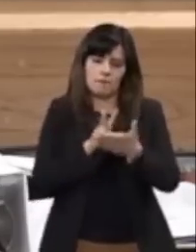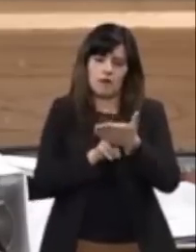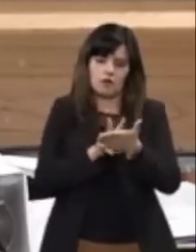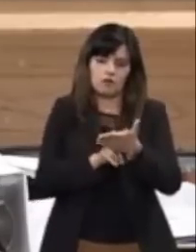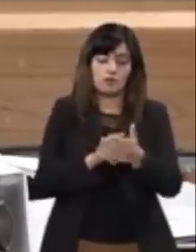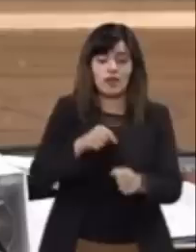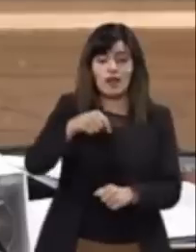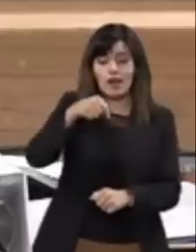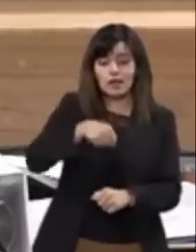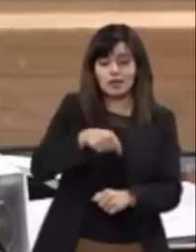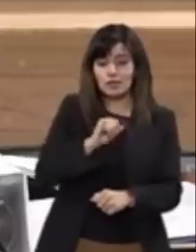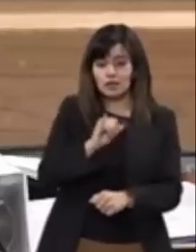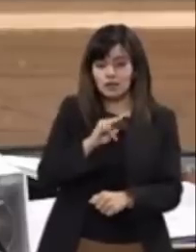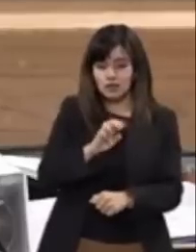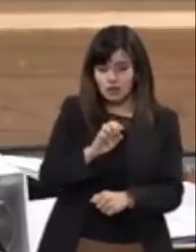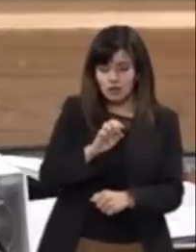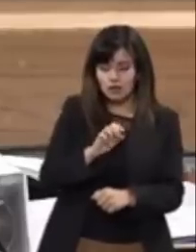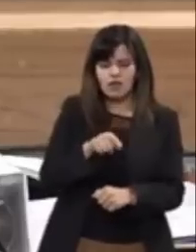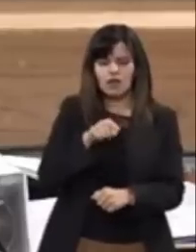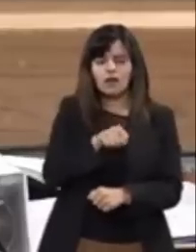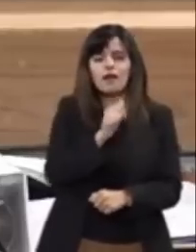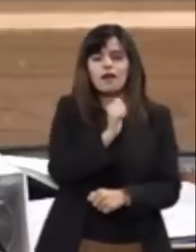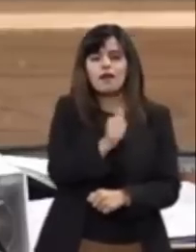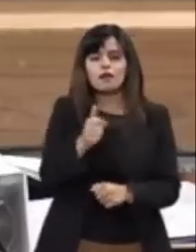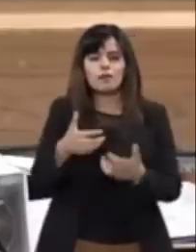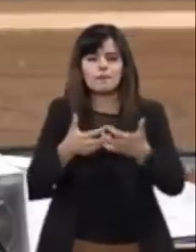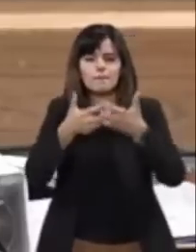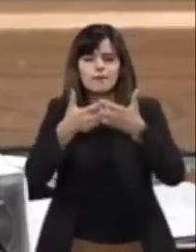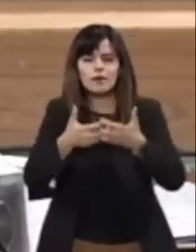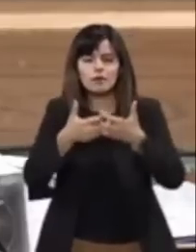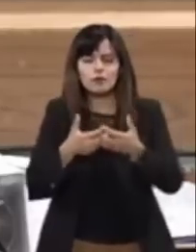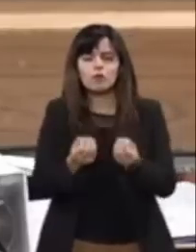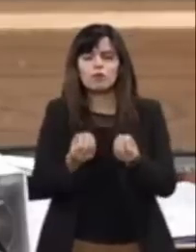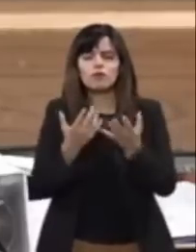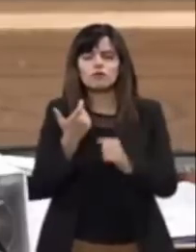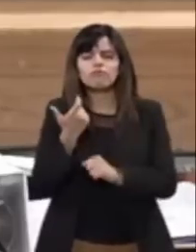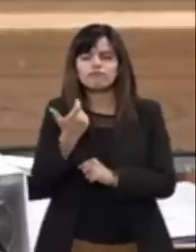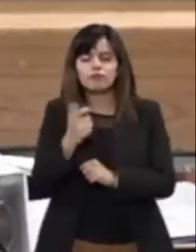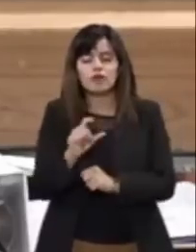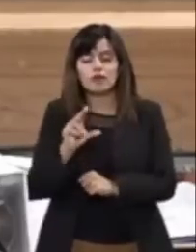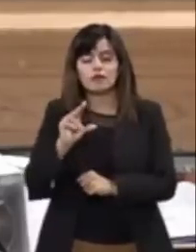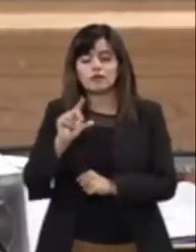INE se presupuestan las urnas electrónicas en